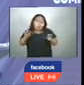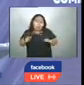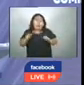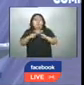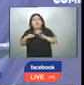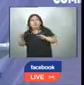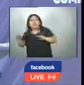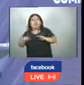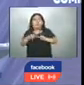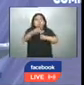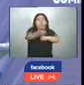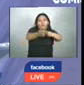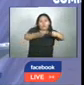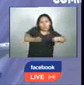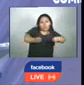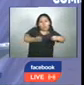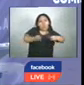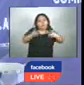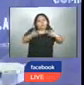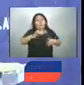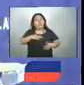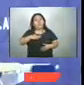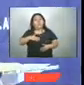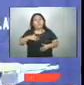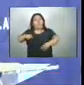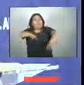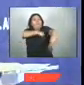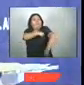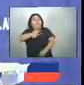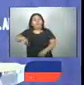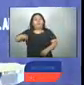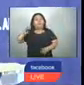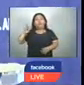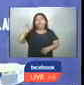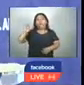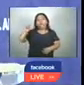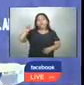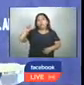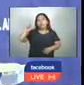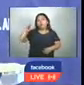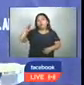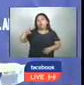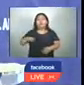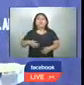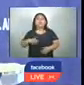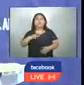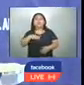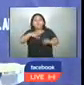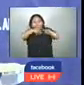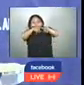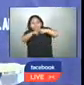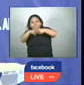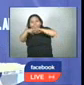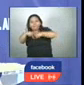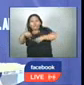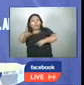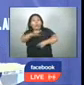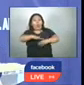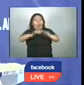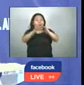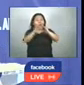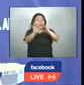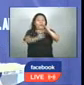las clínicas especializadas para ello de Fosalud. Mejorar con el mantenimiento unas áreas de esta casa de